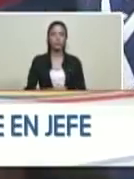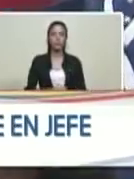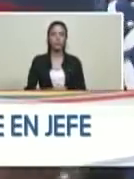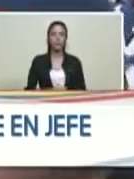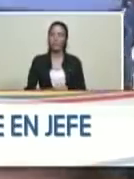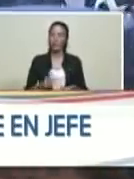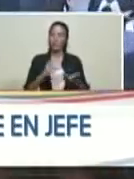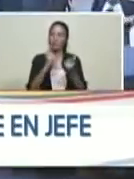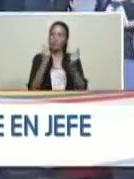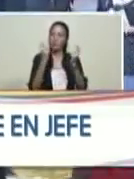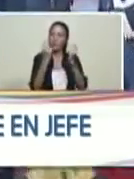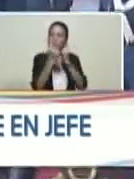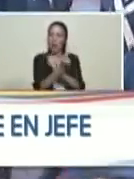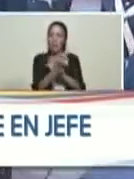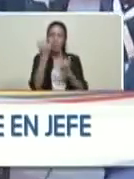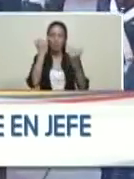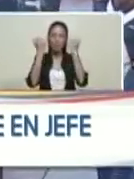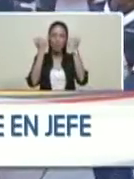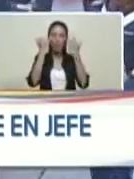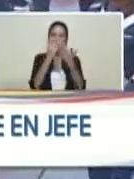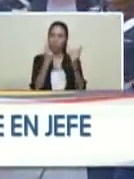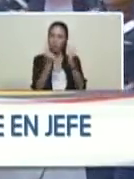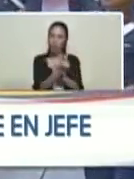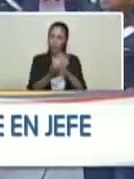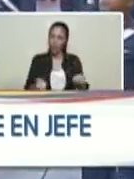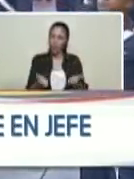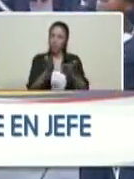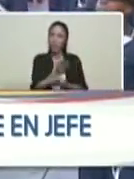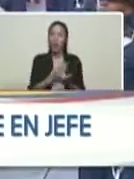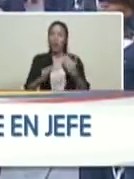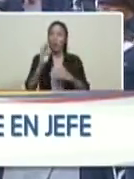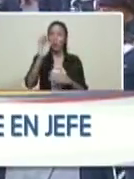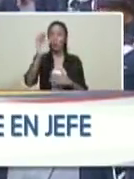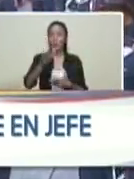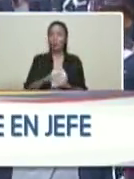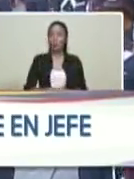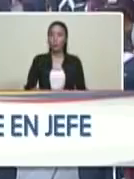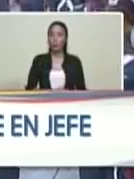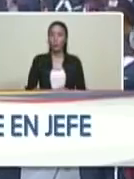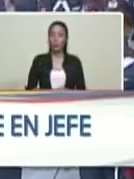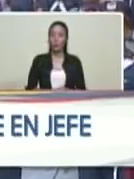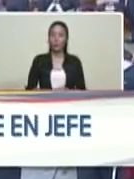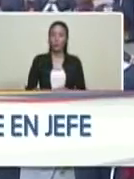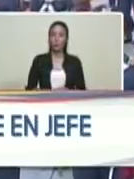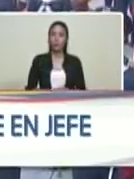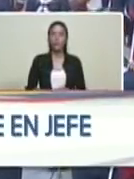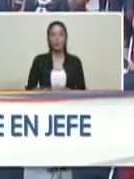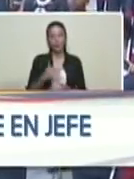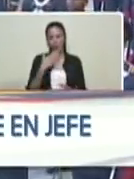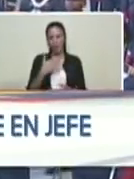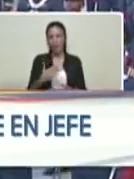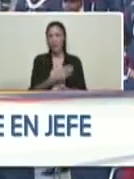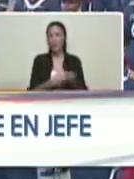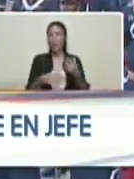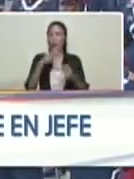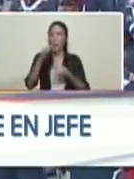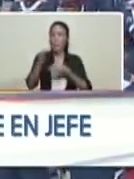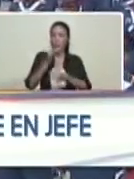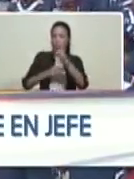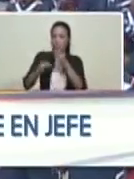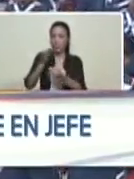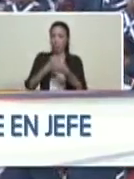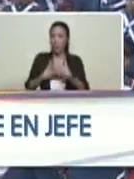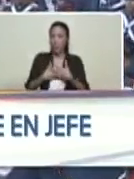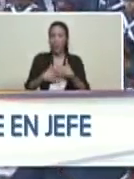de renovar los compromisos presenta el futuro y agradezco cada palabra cada